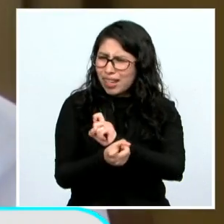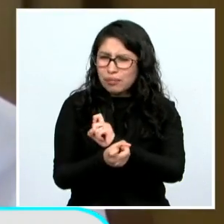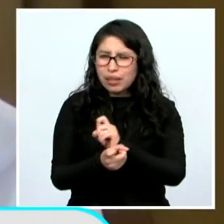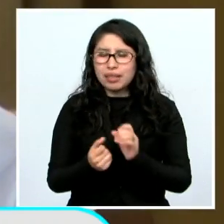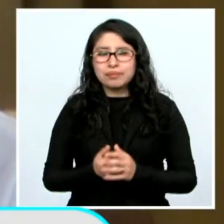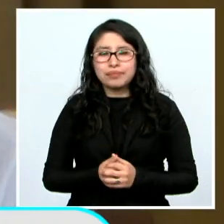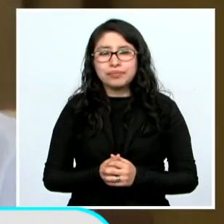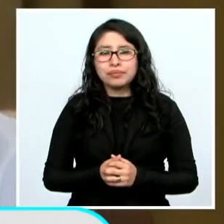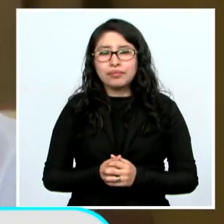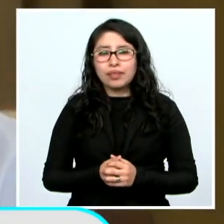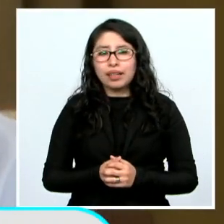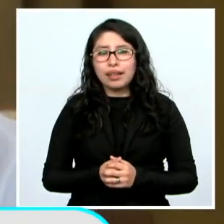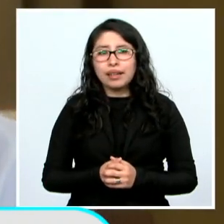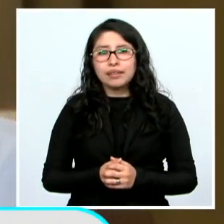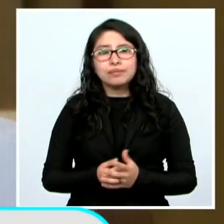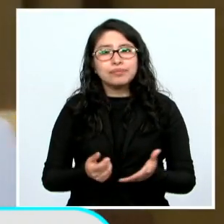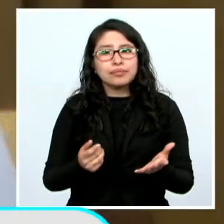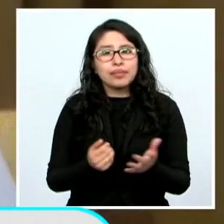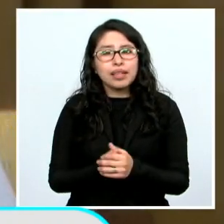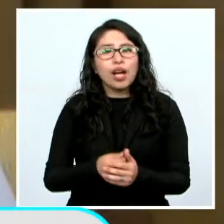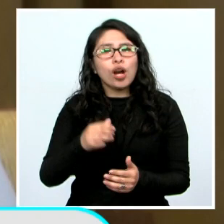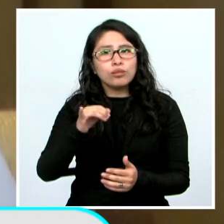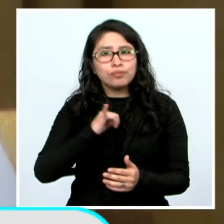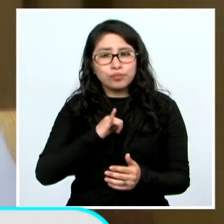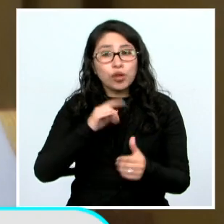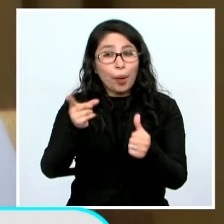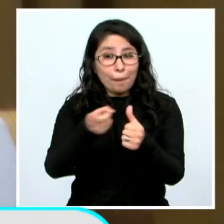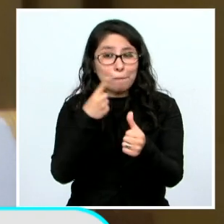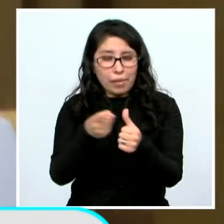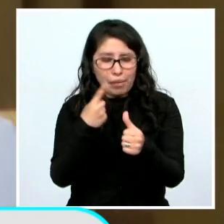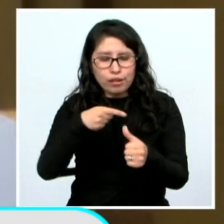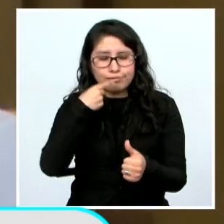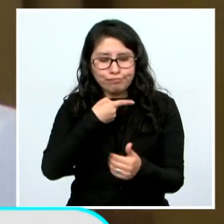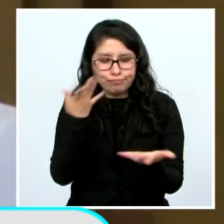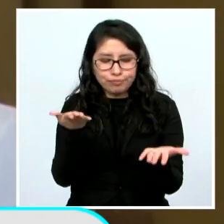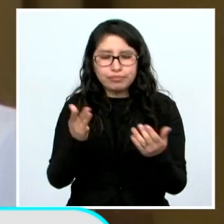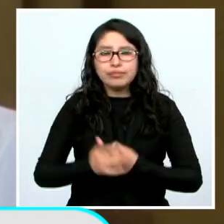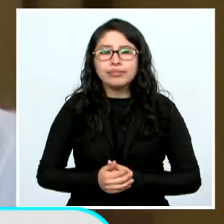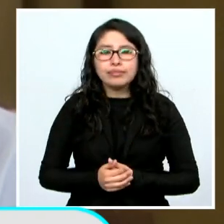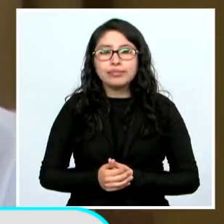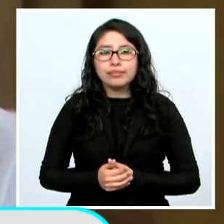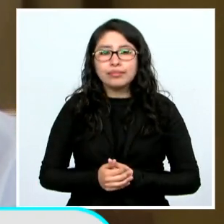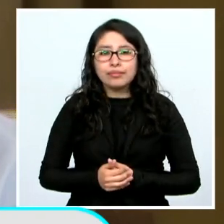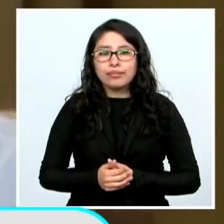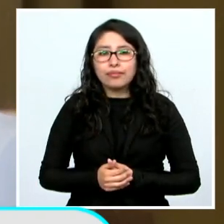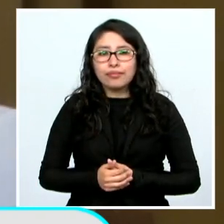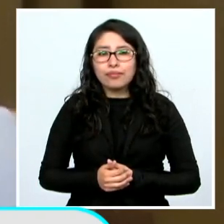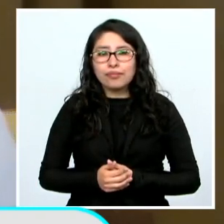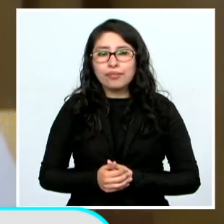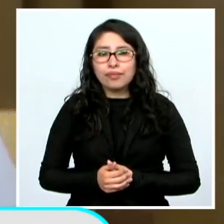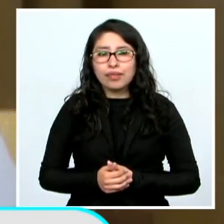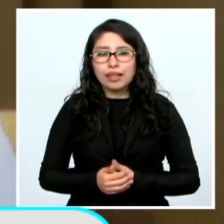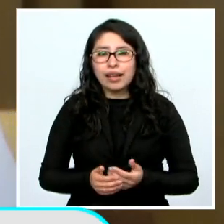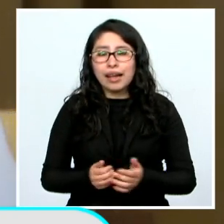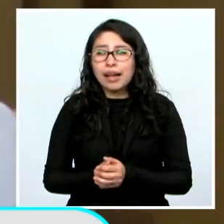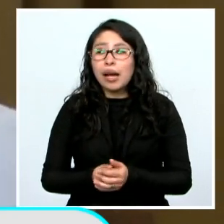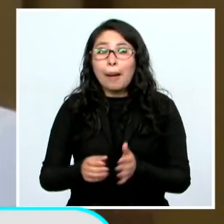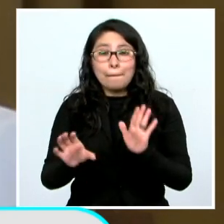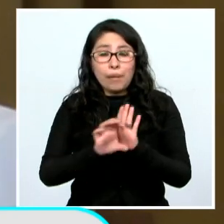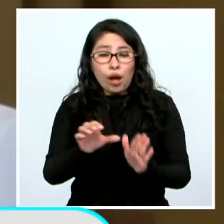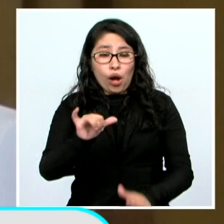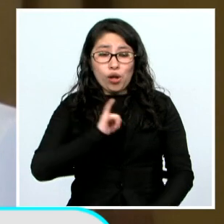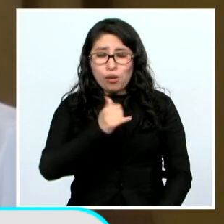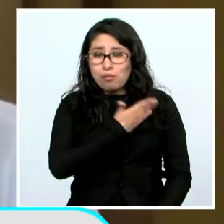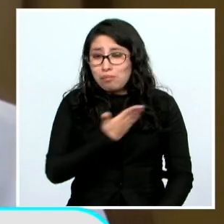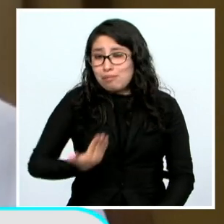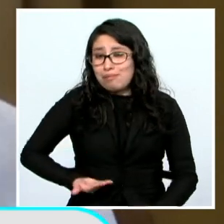Una primera precisión que quiero hacerle, Juan Carlos. el cargo no hace a las personas y yo siempre voy